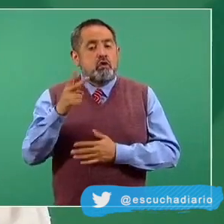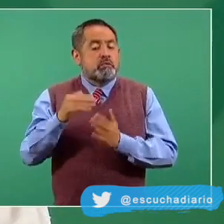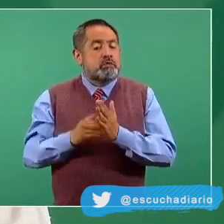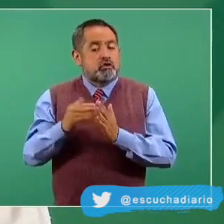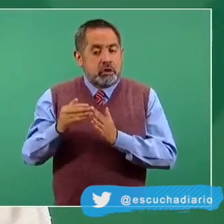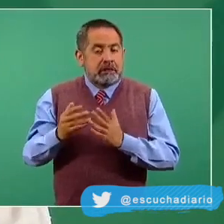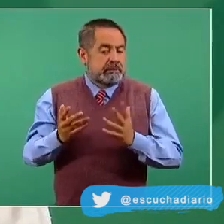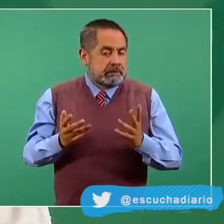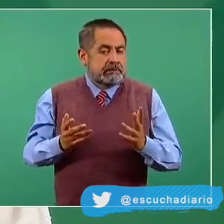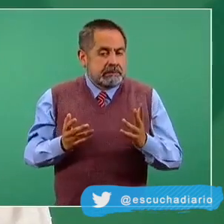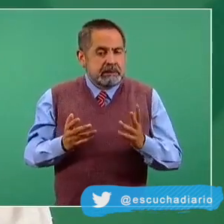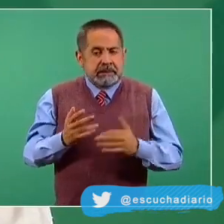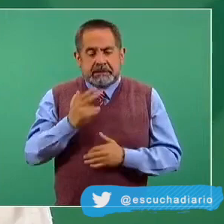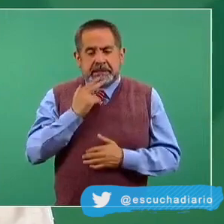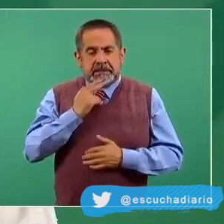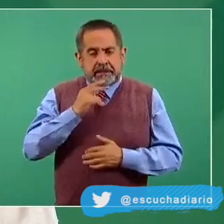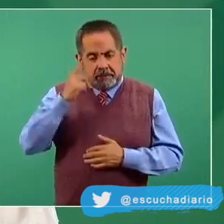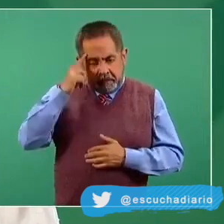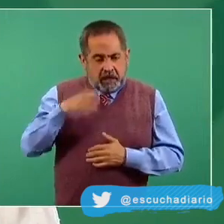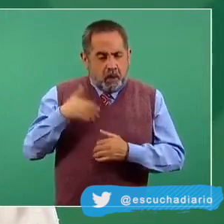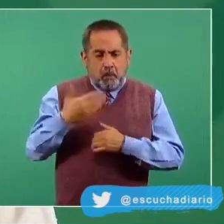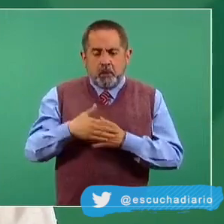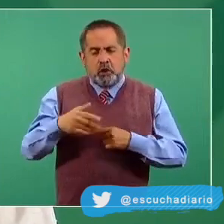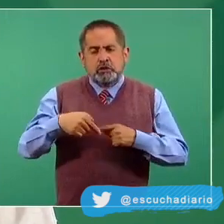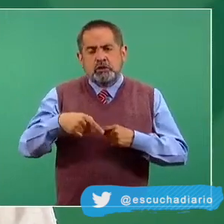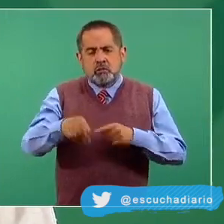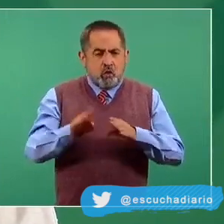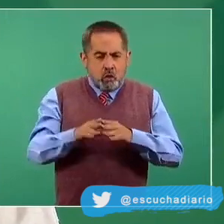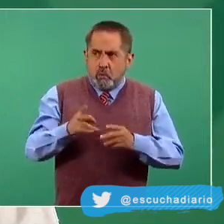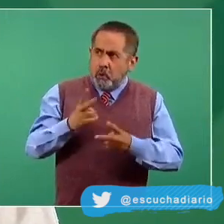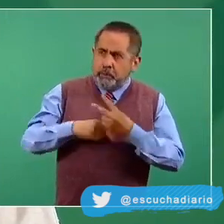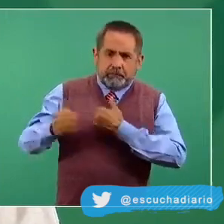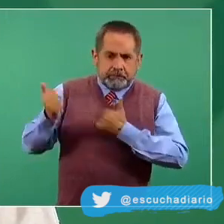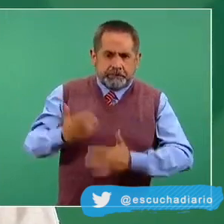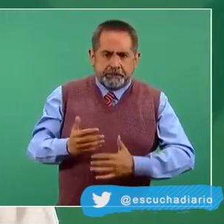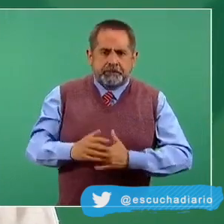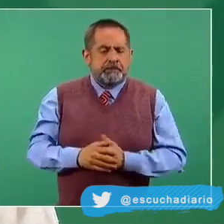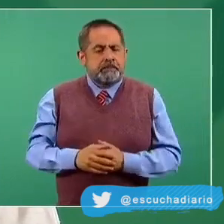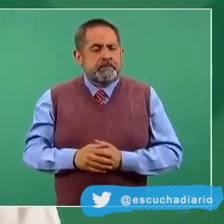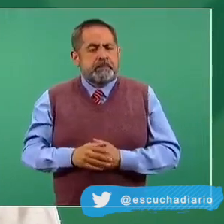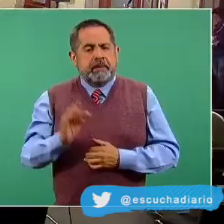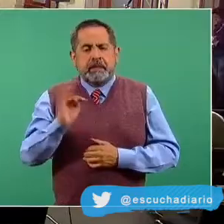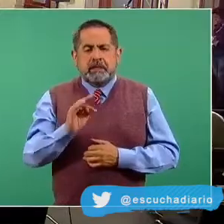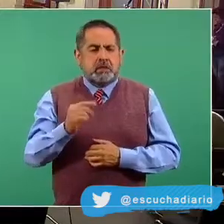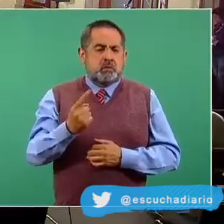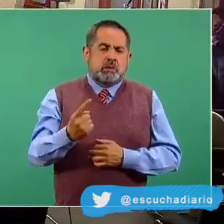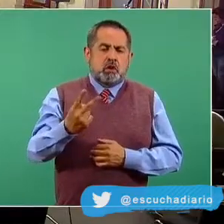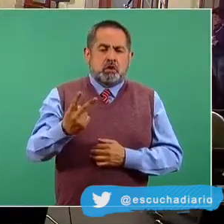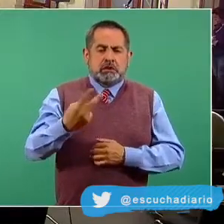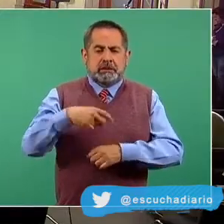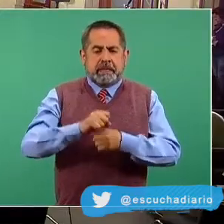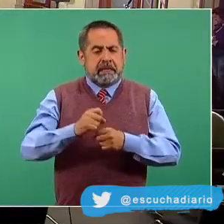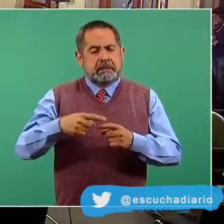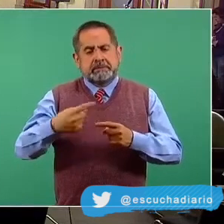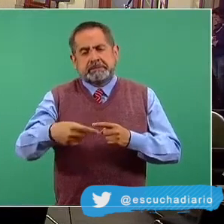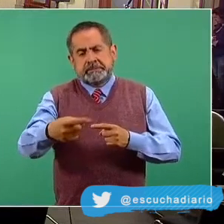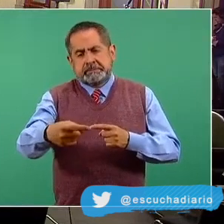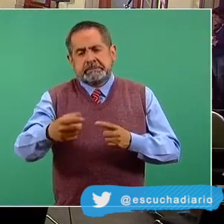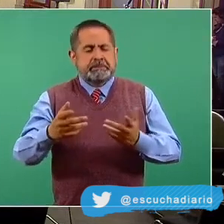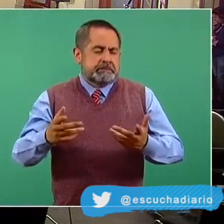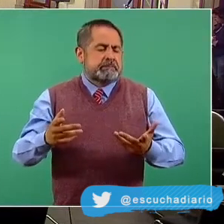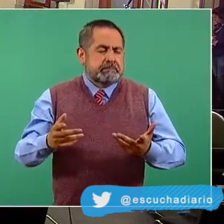millones de dosis que estarán próximas ya a llegar. Posiblemente en un par de semanas llegarán